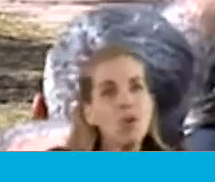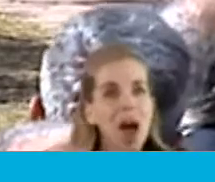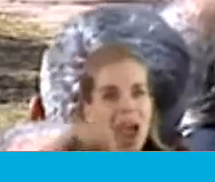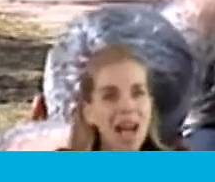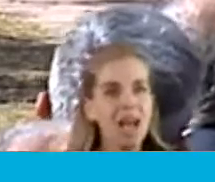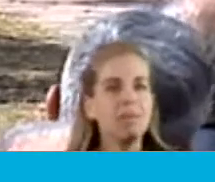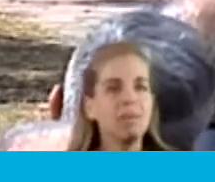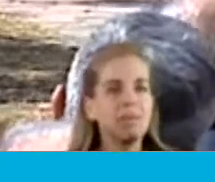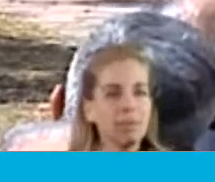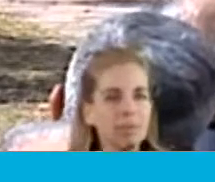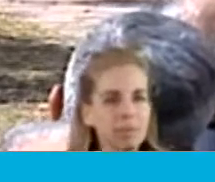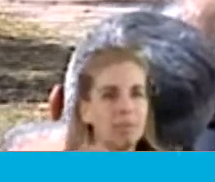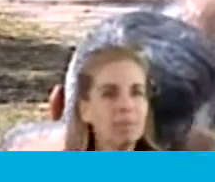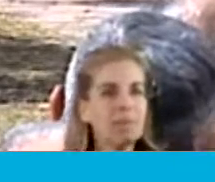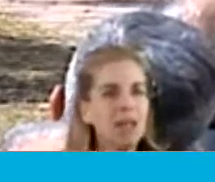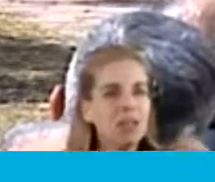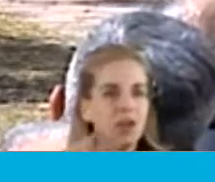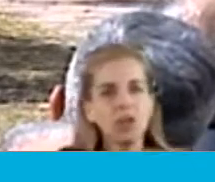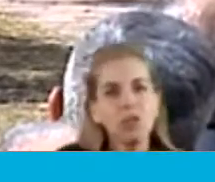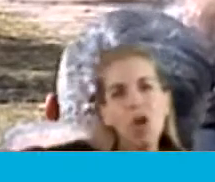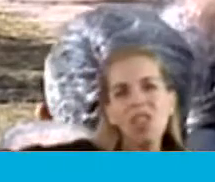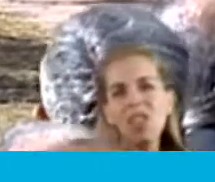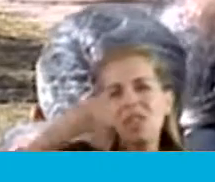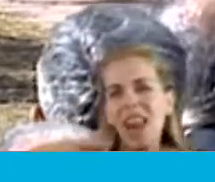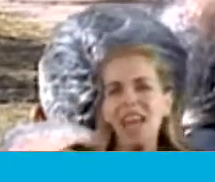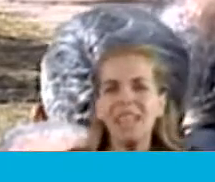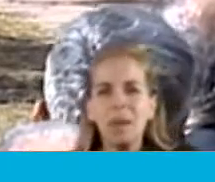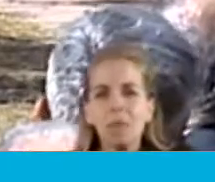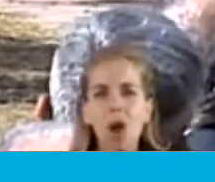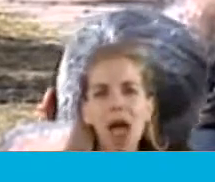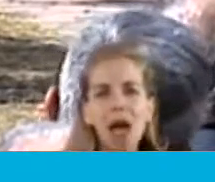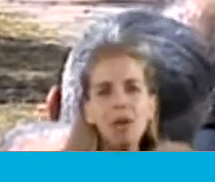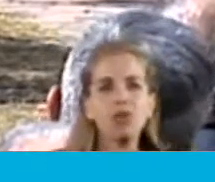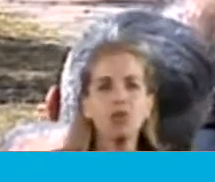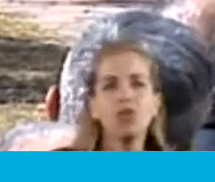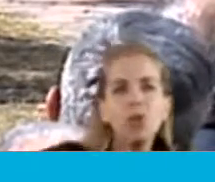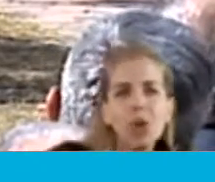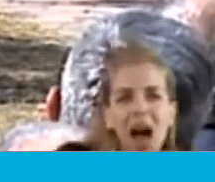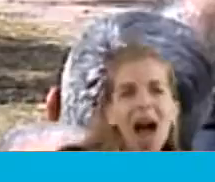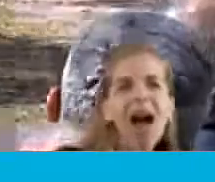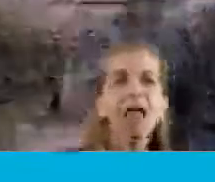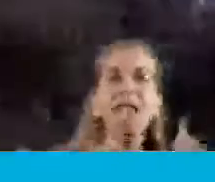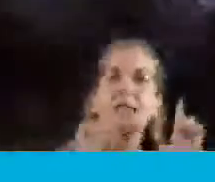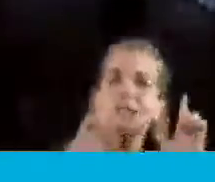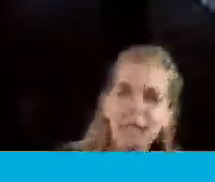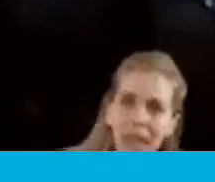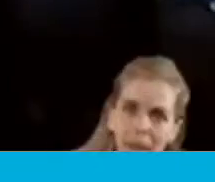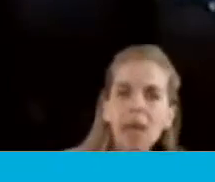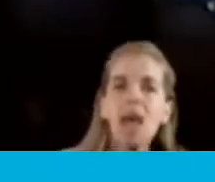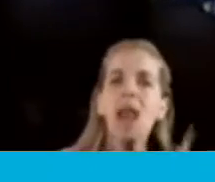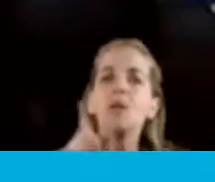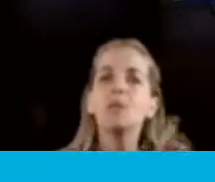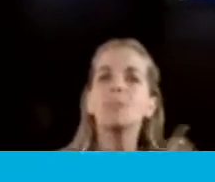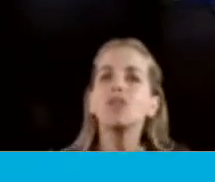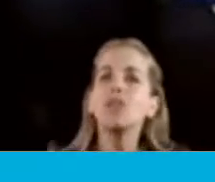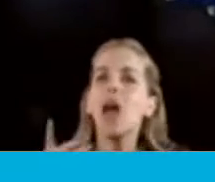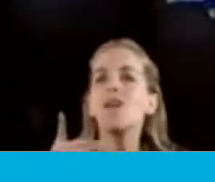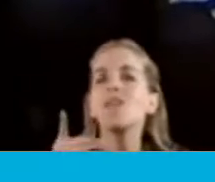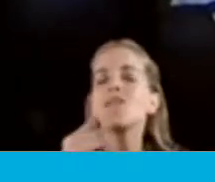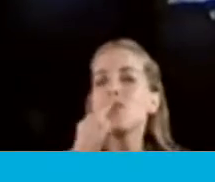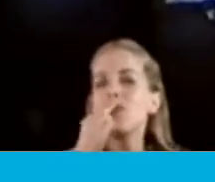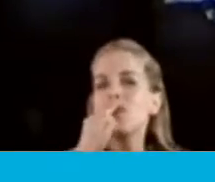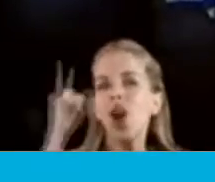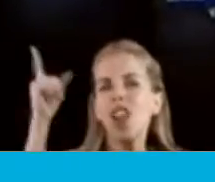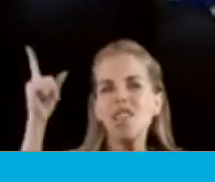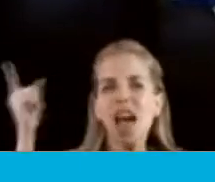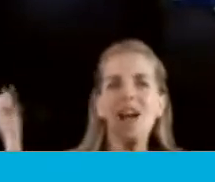las localidades, incluso de sitios que hoy pertenecen a la hermana República Plurinacional de Bolivia. Hombres